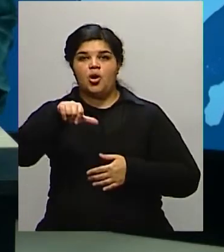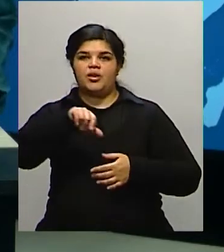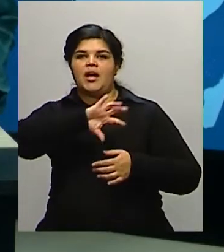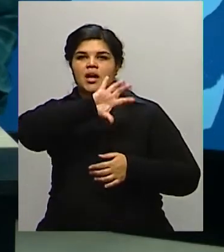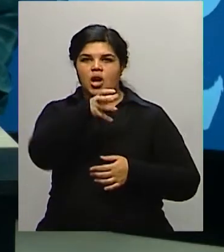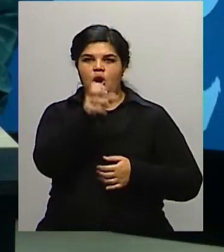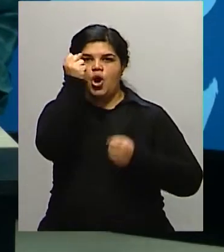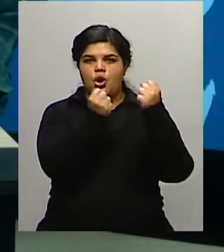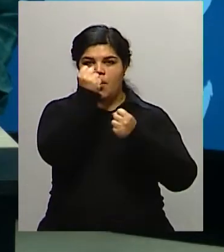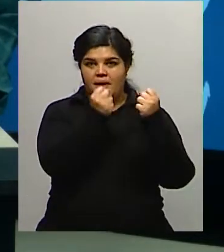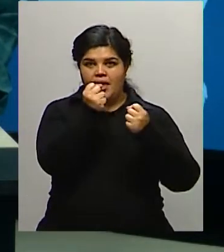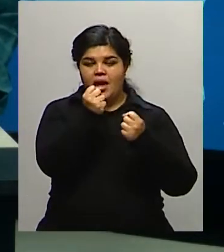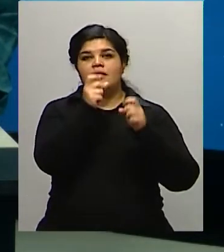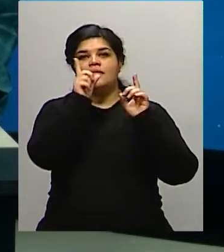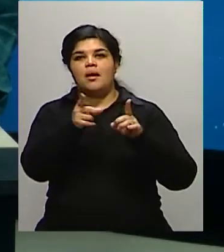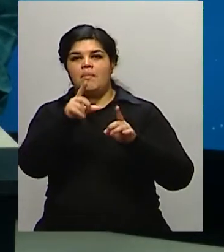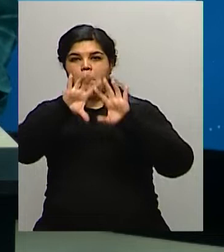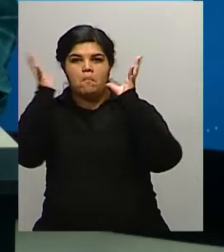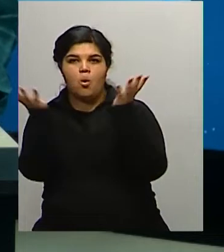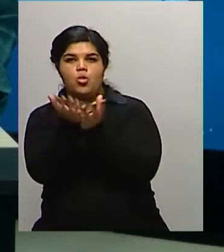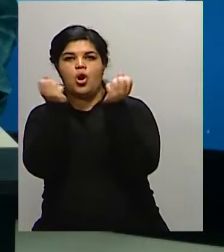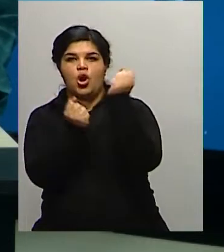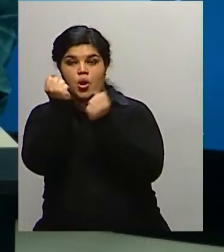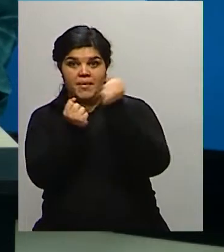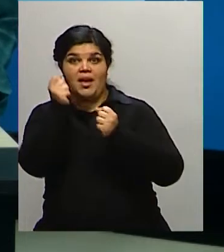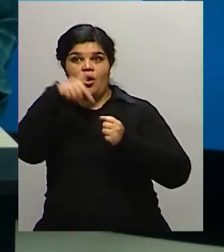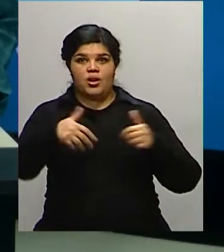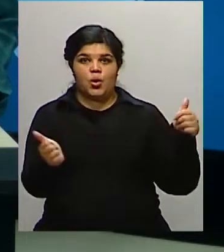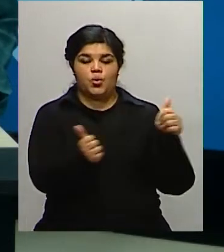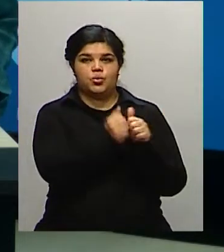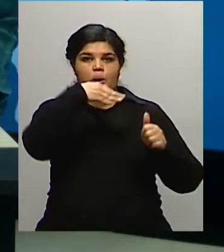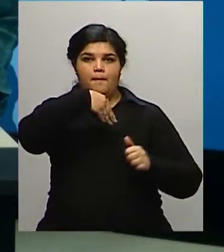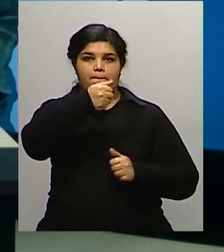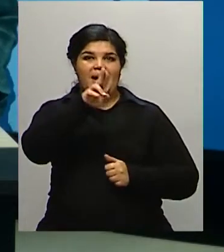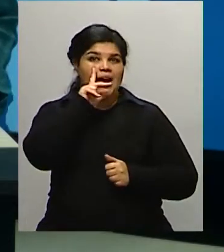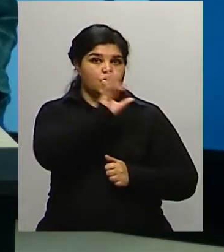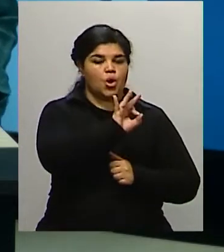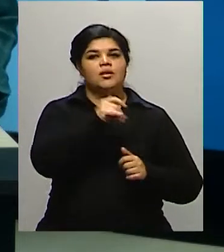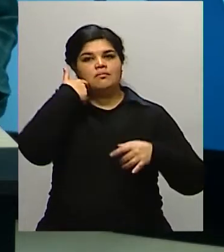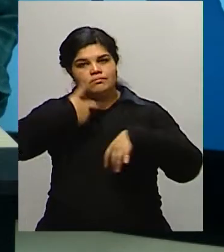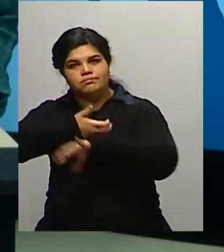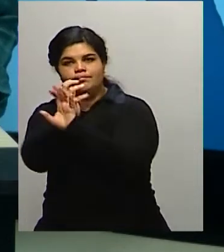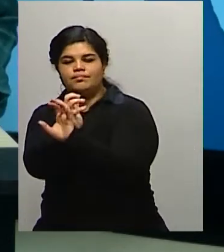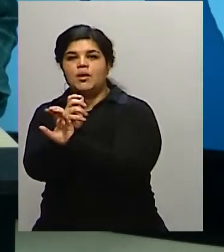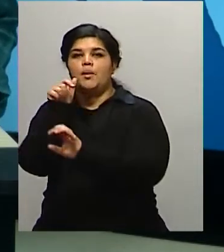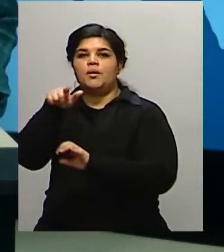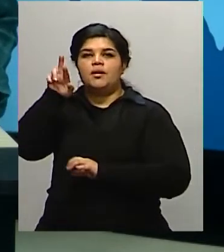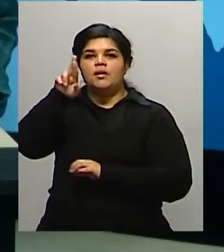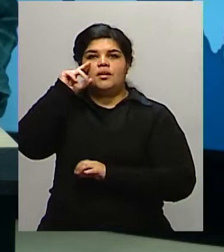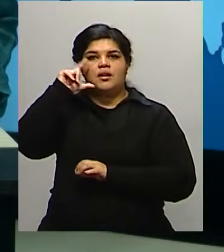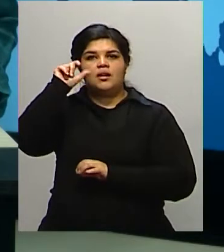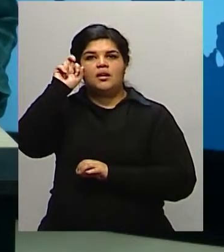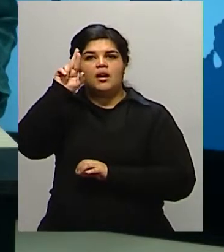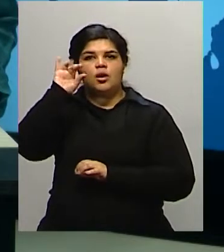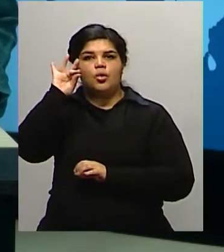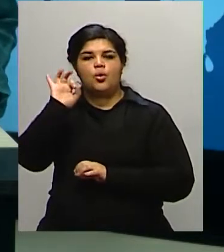lo hacemos. Mario Guerrero, politólogo, que está aquí conmigo en el estudio, y a través de una videollamada con nuestro invitado de esta noche, que es Ricardo Carchofi,